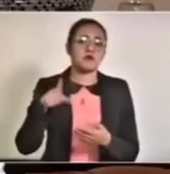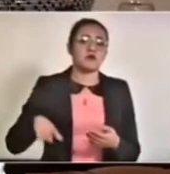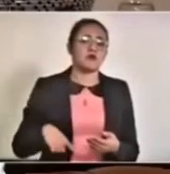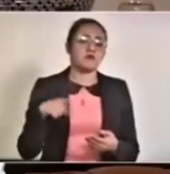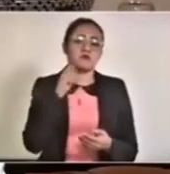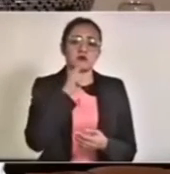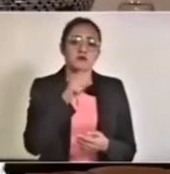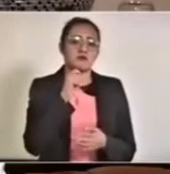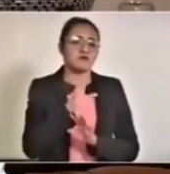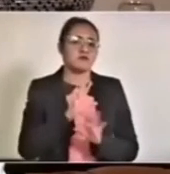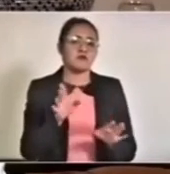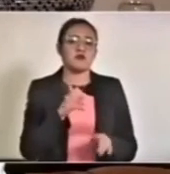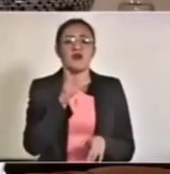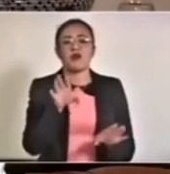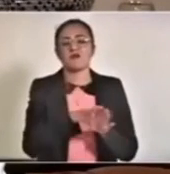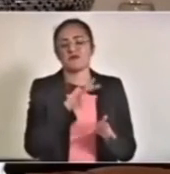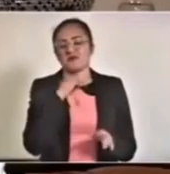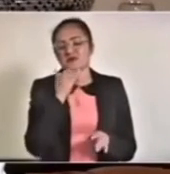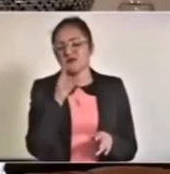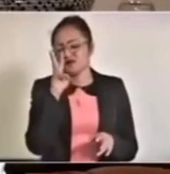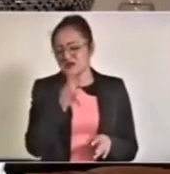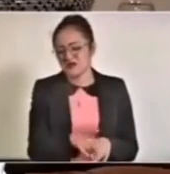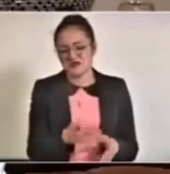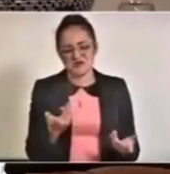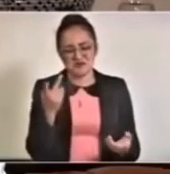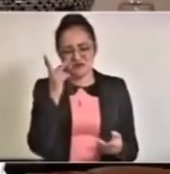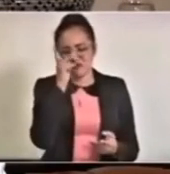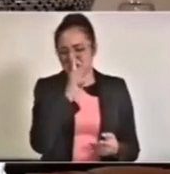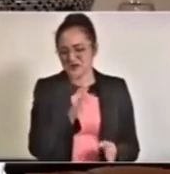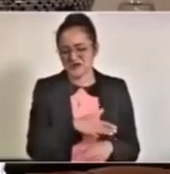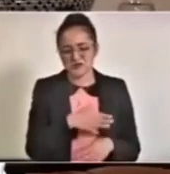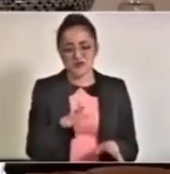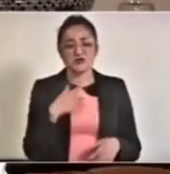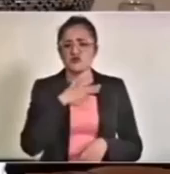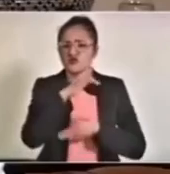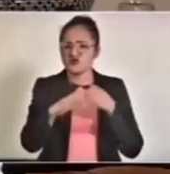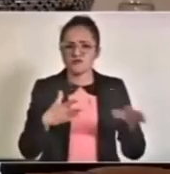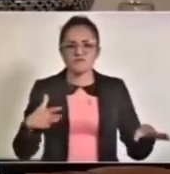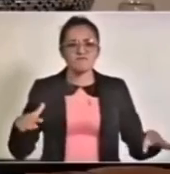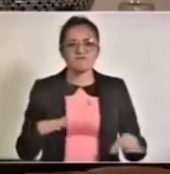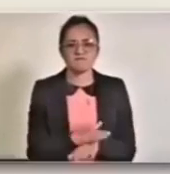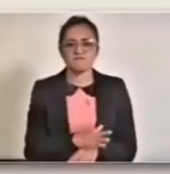una porquería yo voy a corregir todo